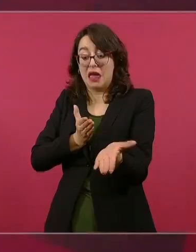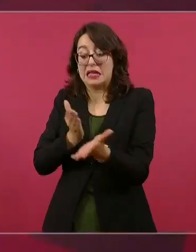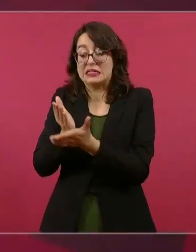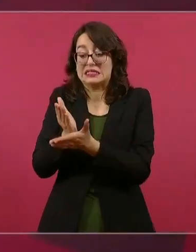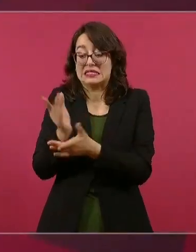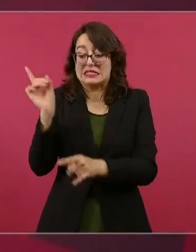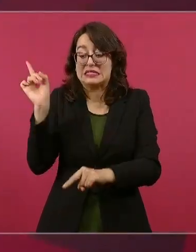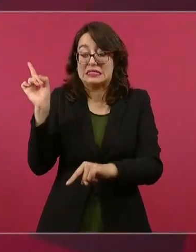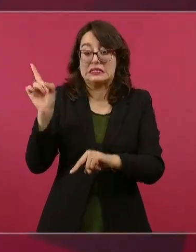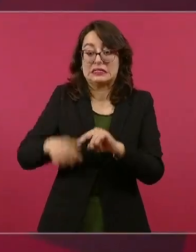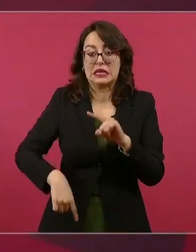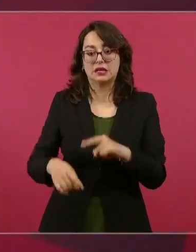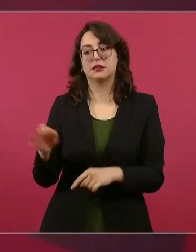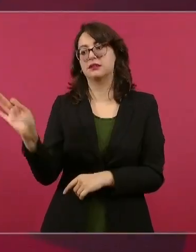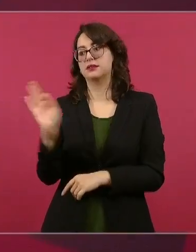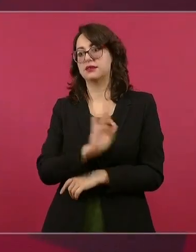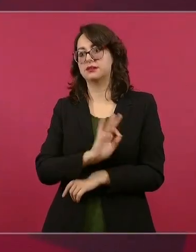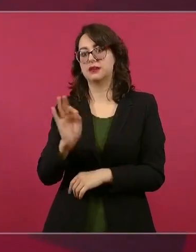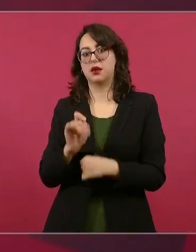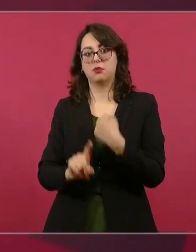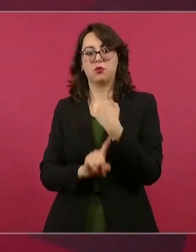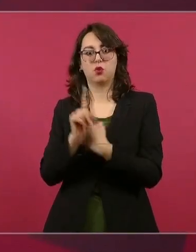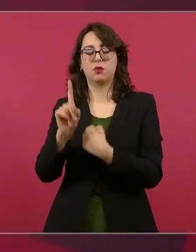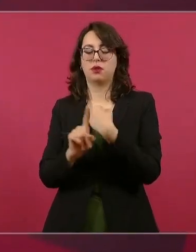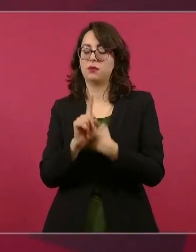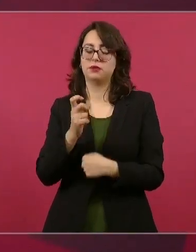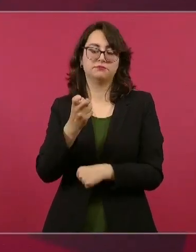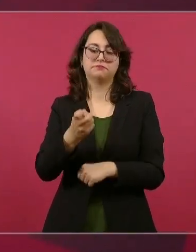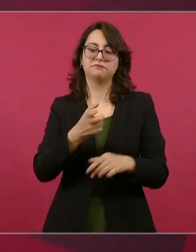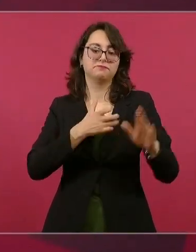fiscal. Fue el compromiso que hice.